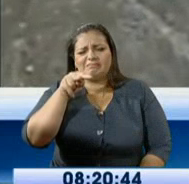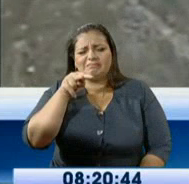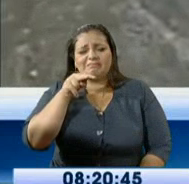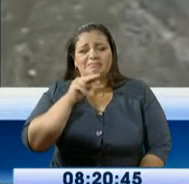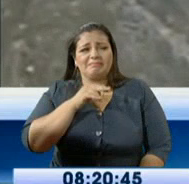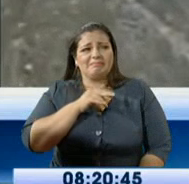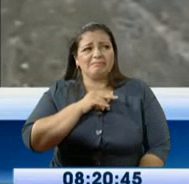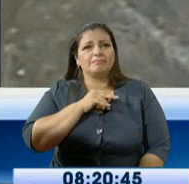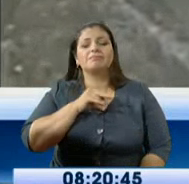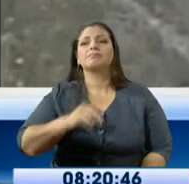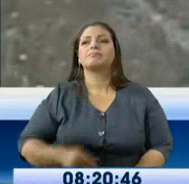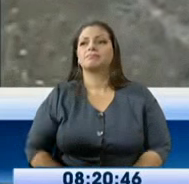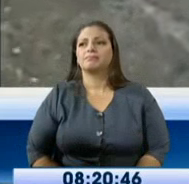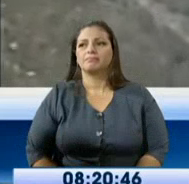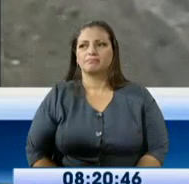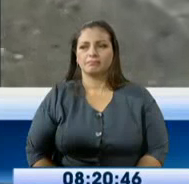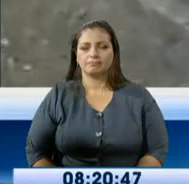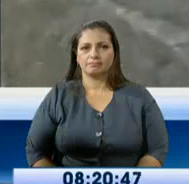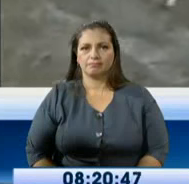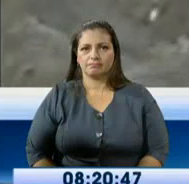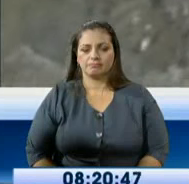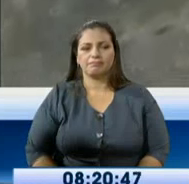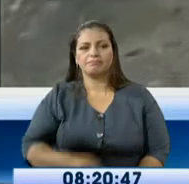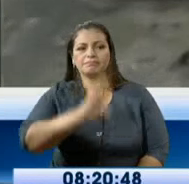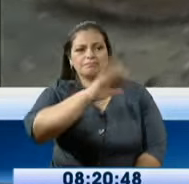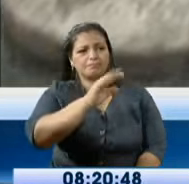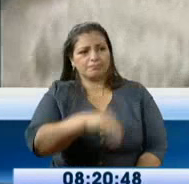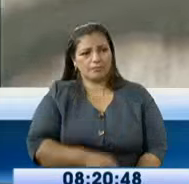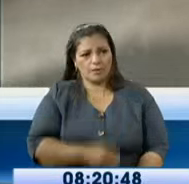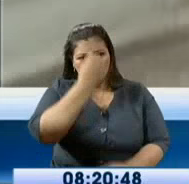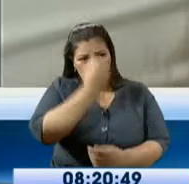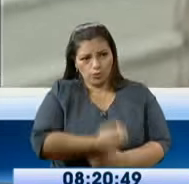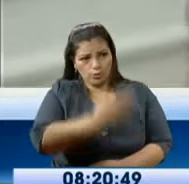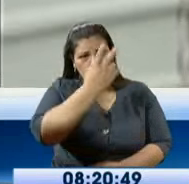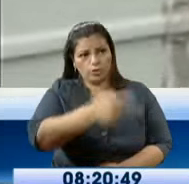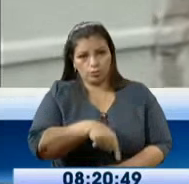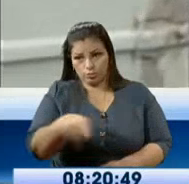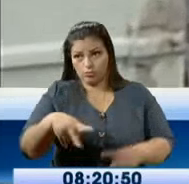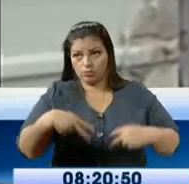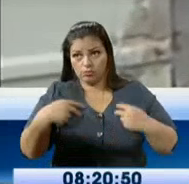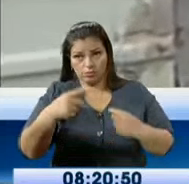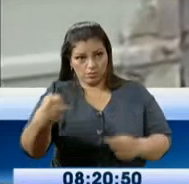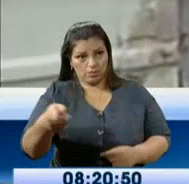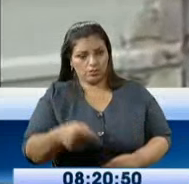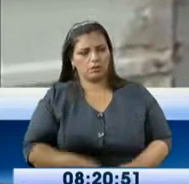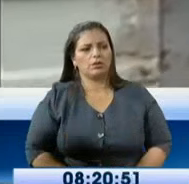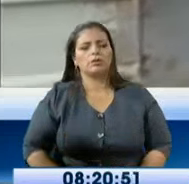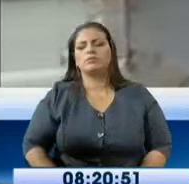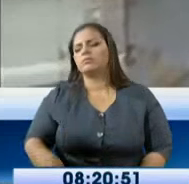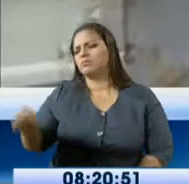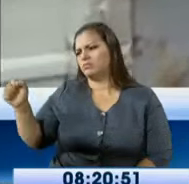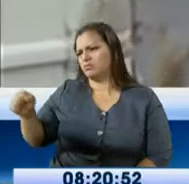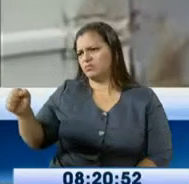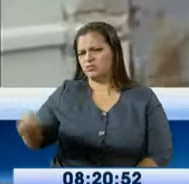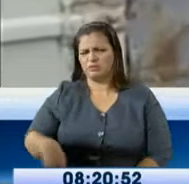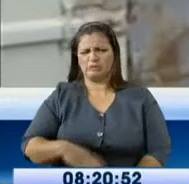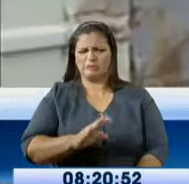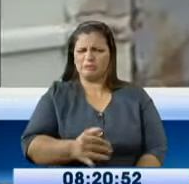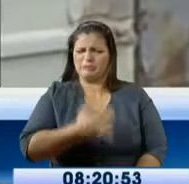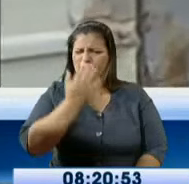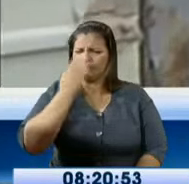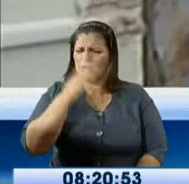viven. El señor, buenos días. ¿Quién vive aquí? Usted. Señor, oiga, con este perfume usted desayuna, almuerza y